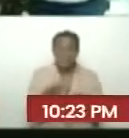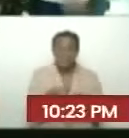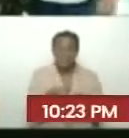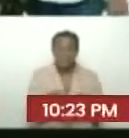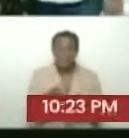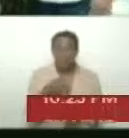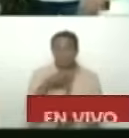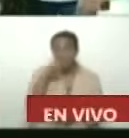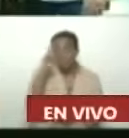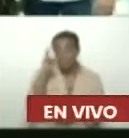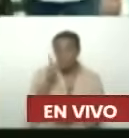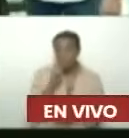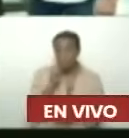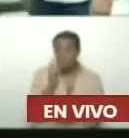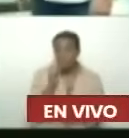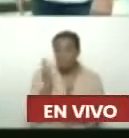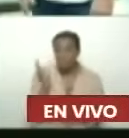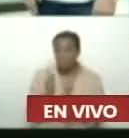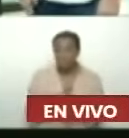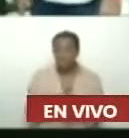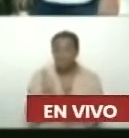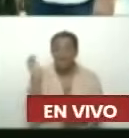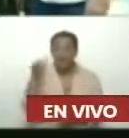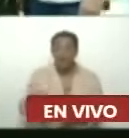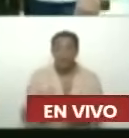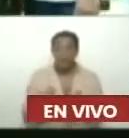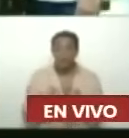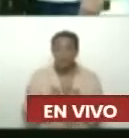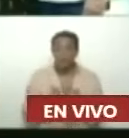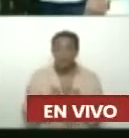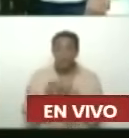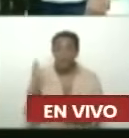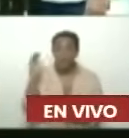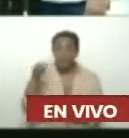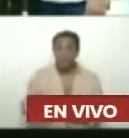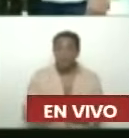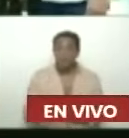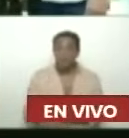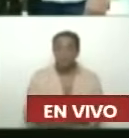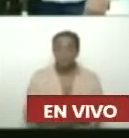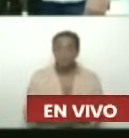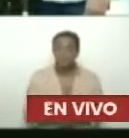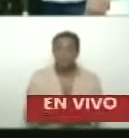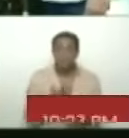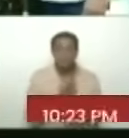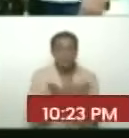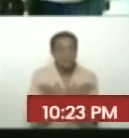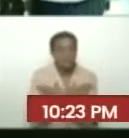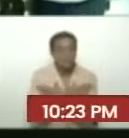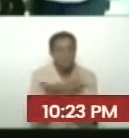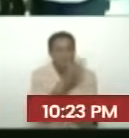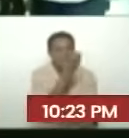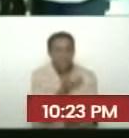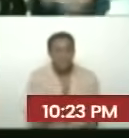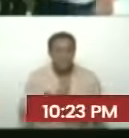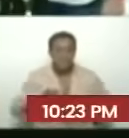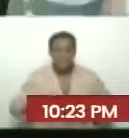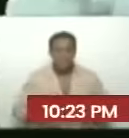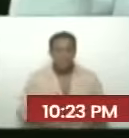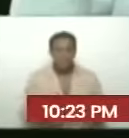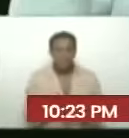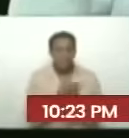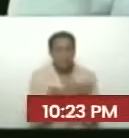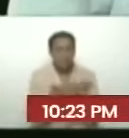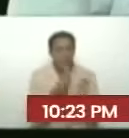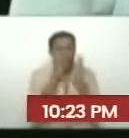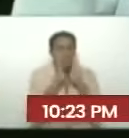Y este es el papá. ¿Ustedes son de Aragua? ¿Verdad? Bueno, los felicito por tener este genio. Impresionante,